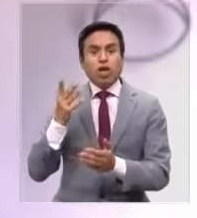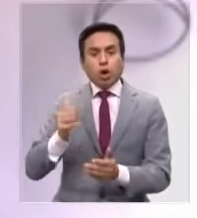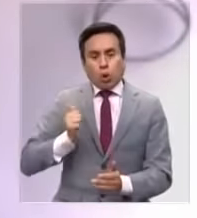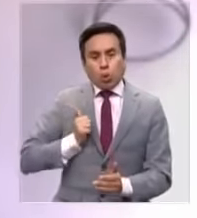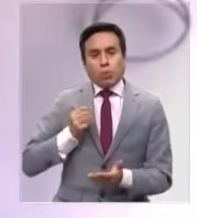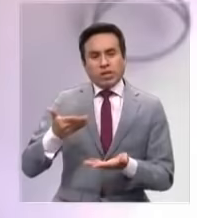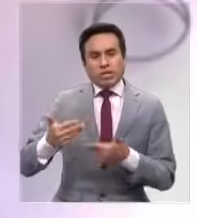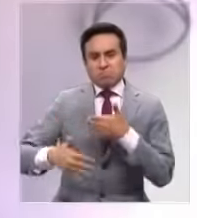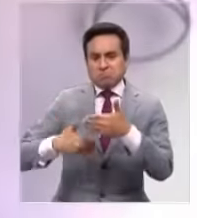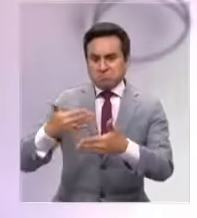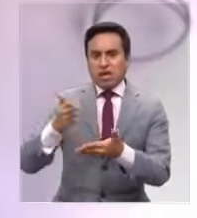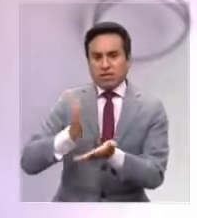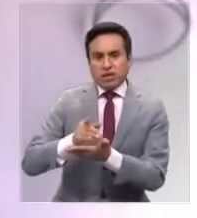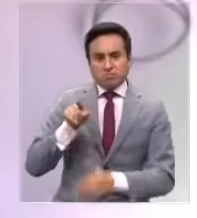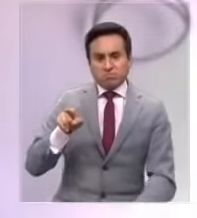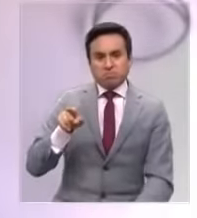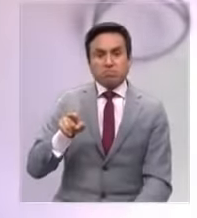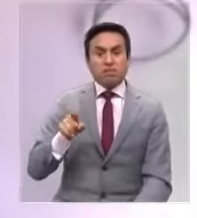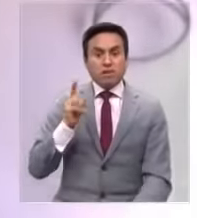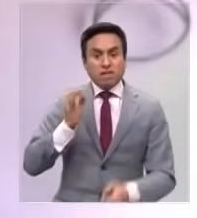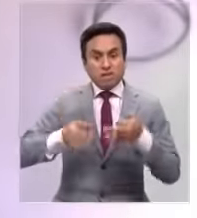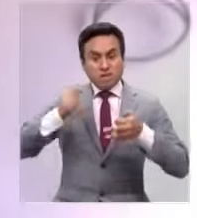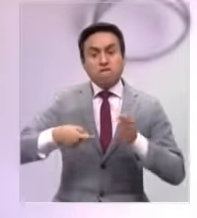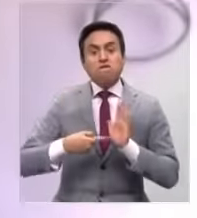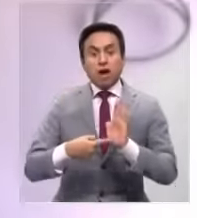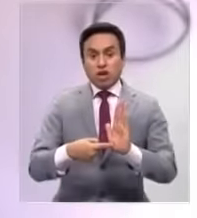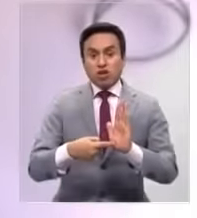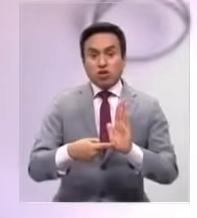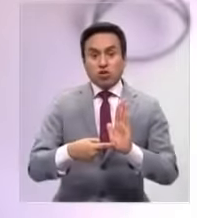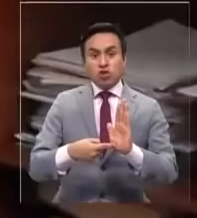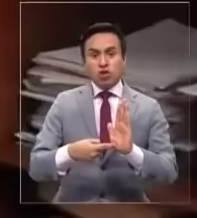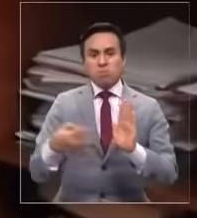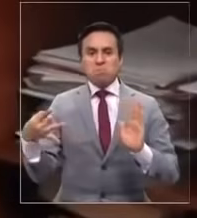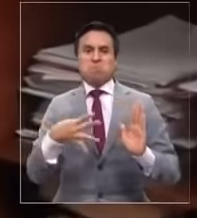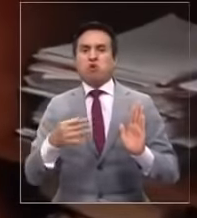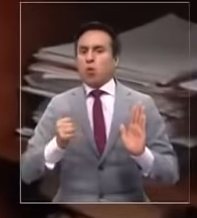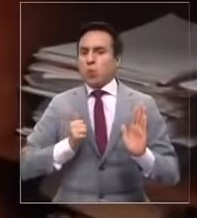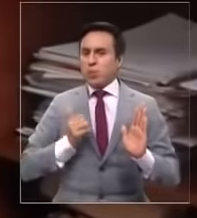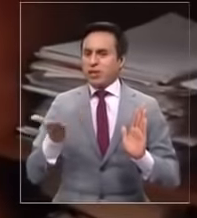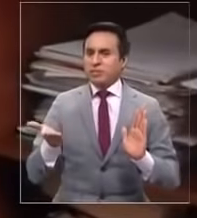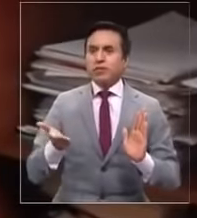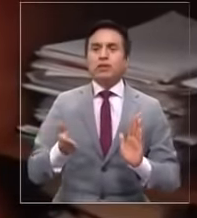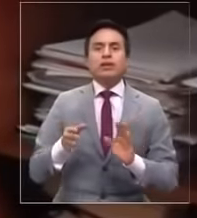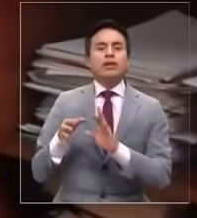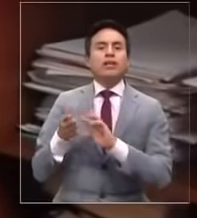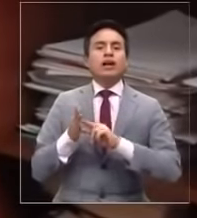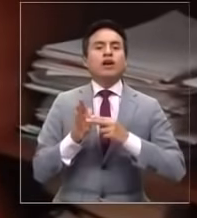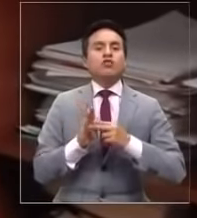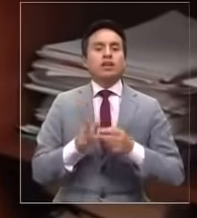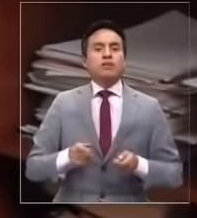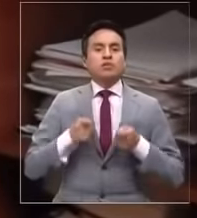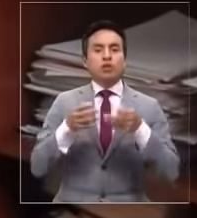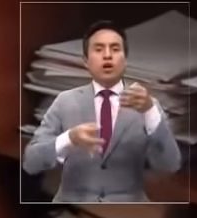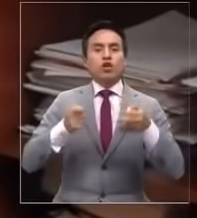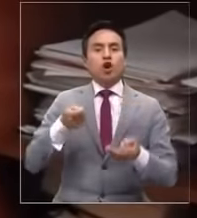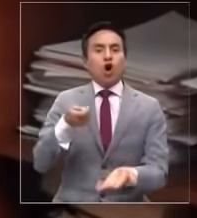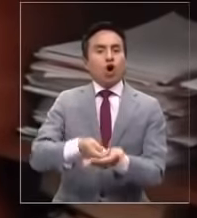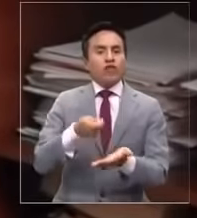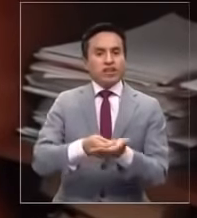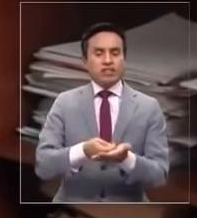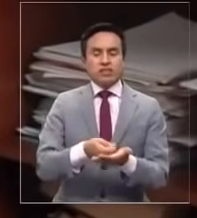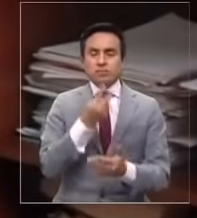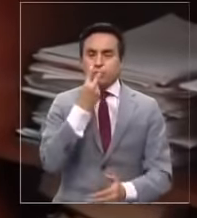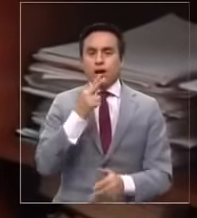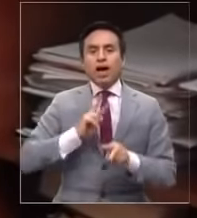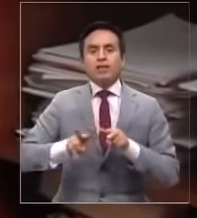fallo y todavía este fallo no ha sido cumplido. La causa fue remitida al juzgado de cobranza y nos